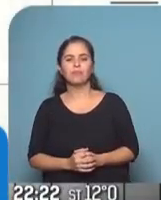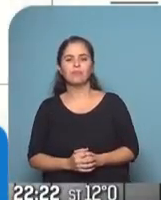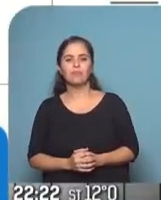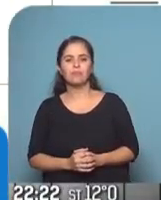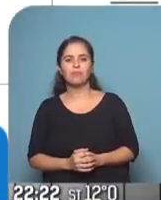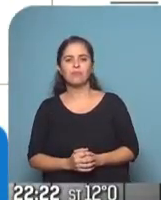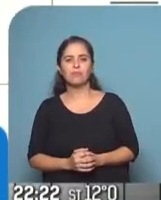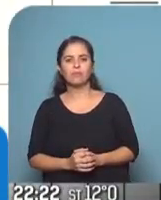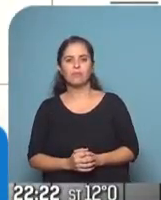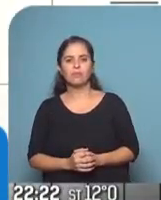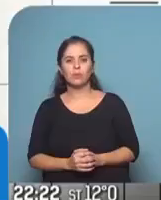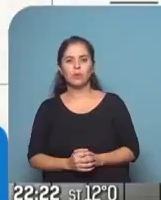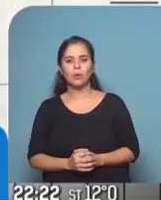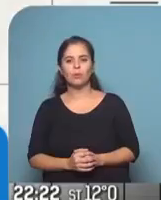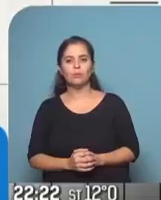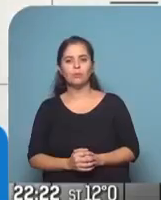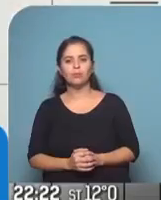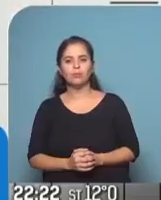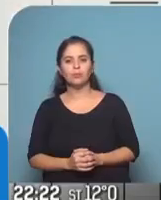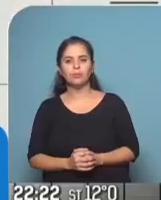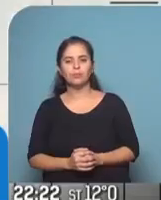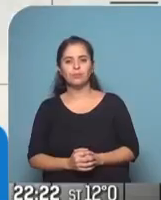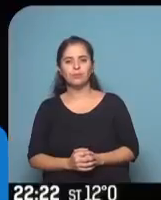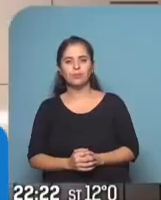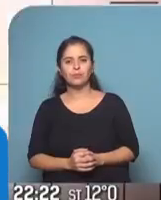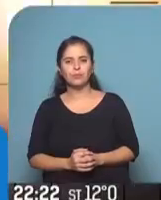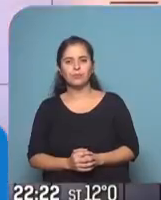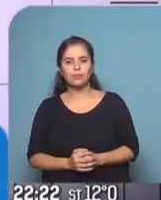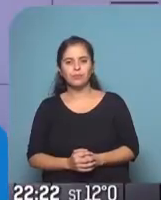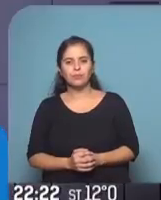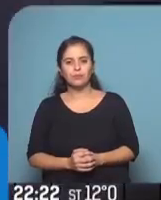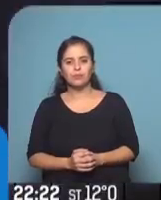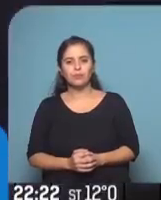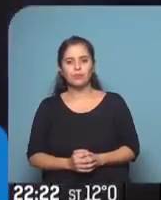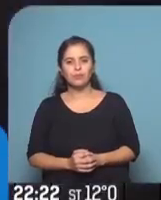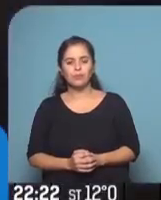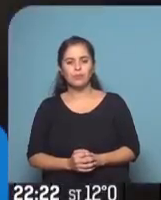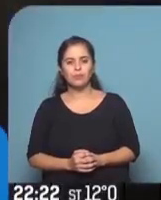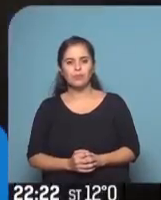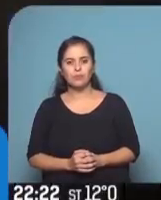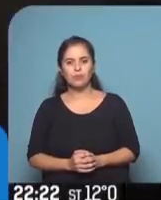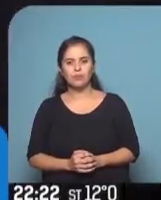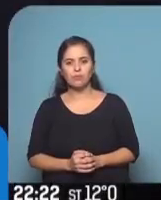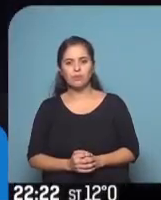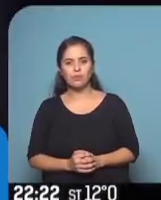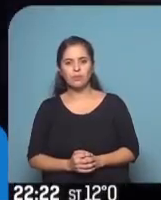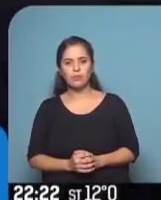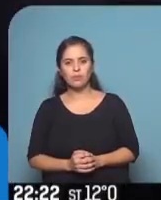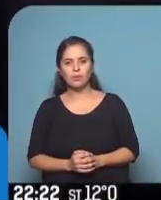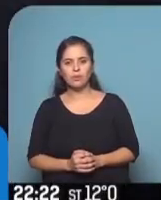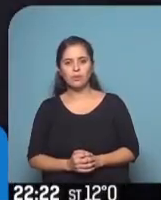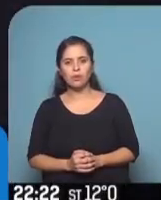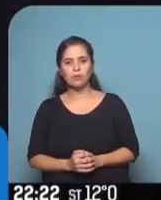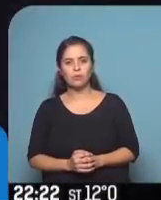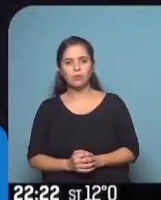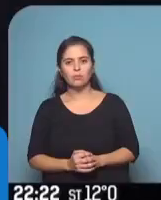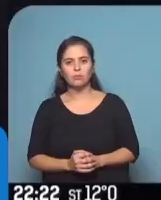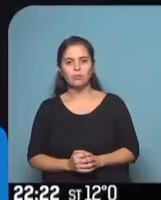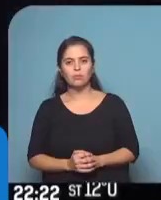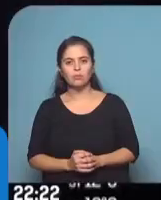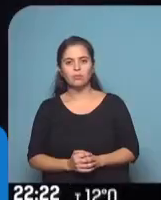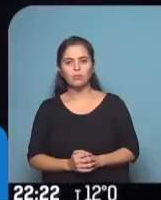Iran made a big mistake. This drone was in international waters. It could have been somebody who was loose and